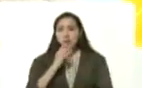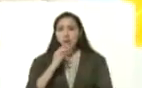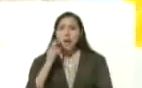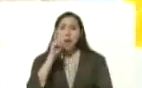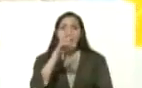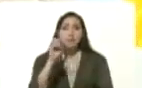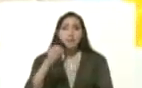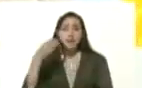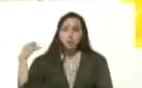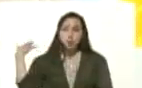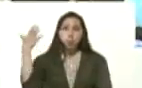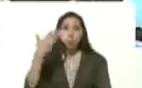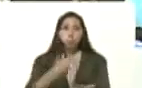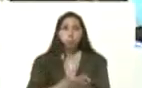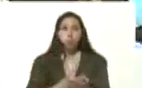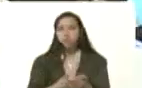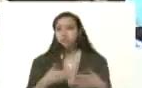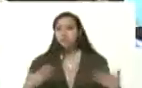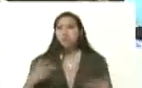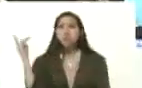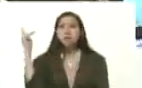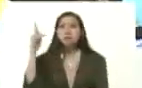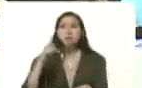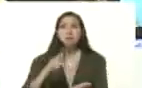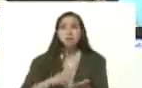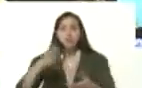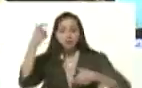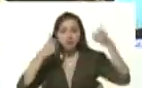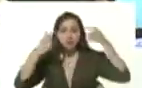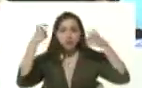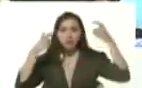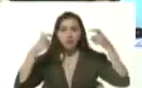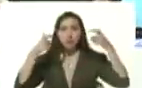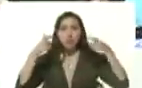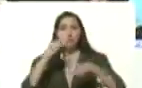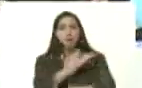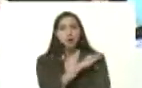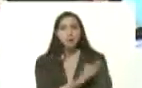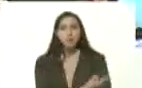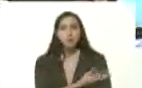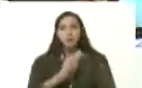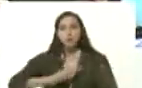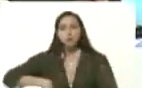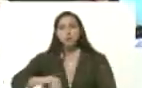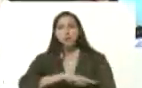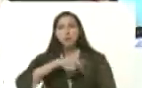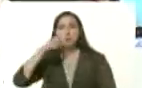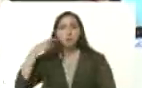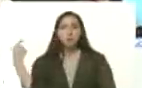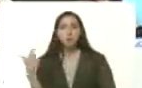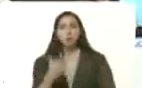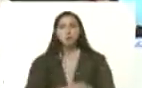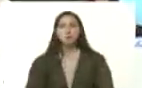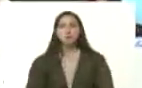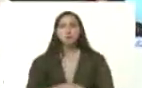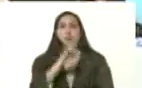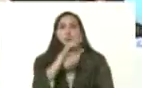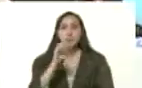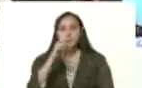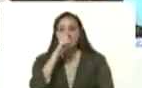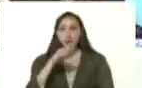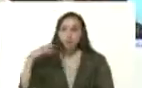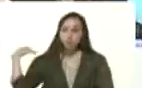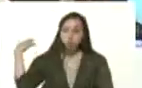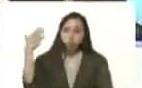fue la llegada de Hugo Chávez al poder. Y con Hugo Chávez, nuestro pueblo. 20 años después, con el hermano